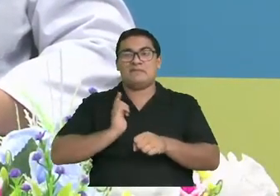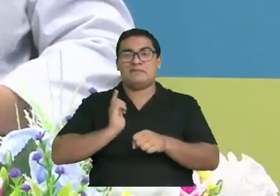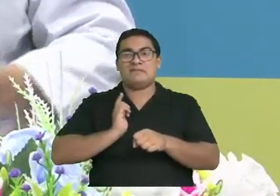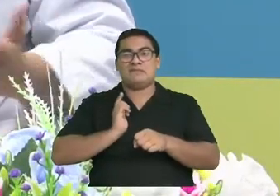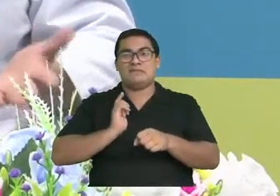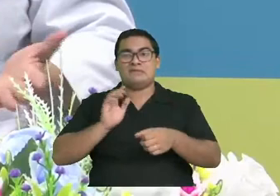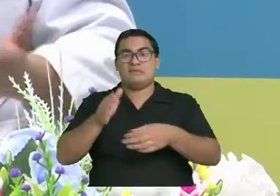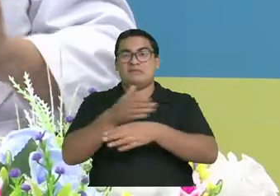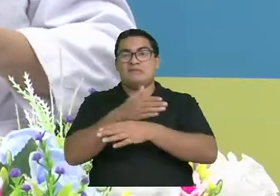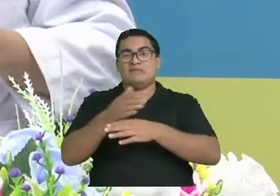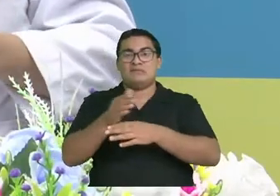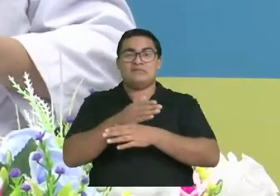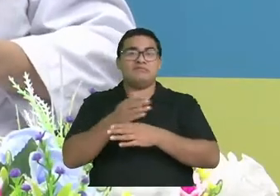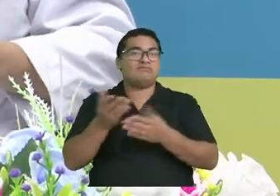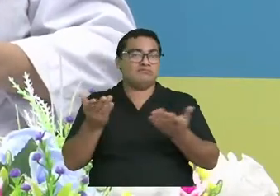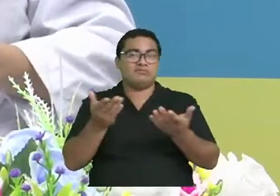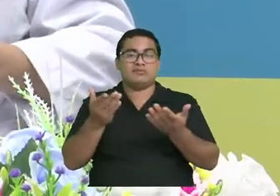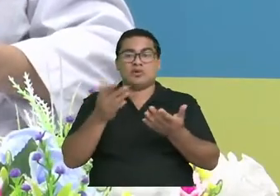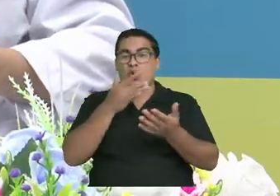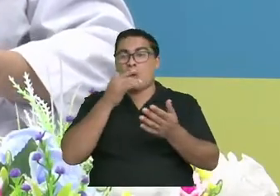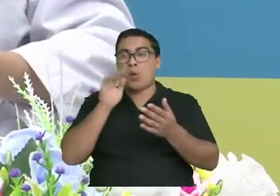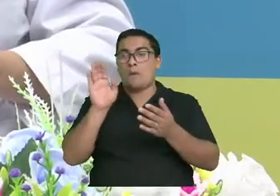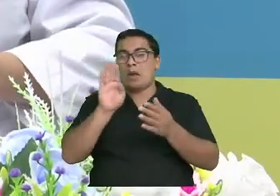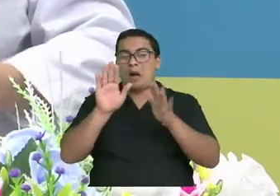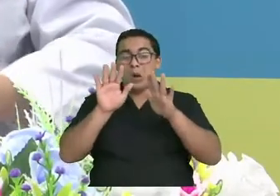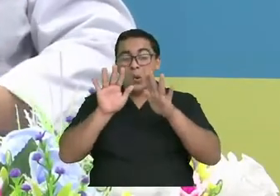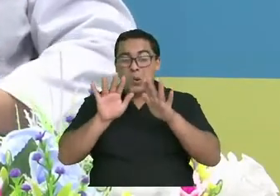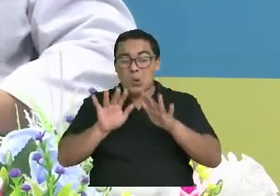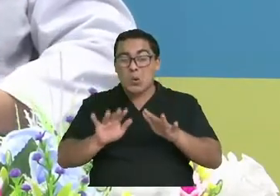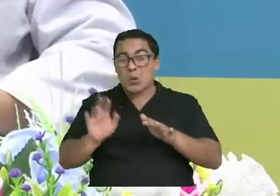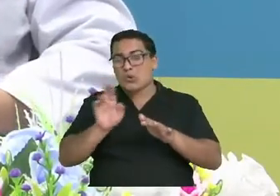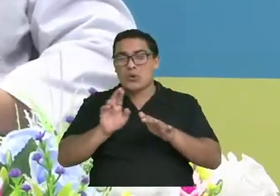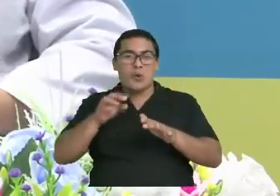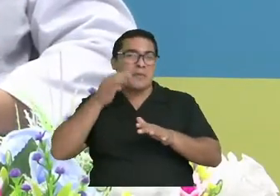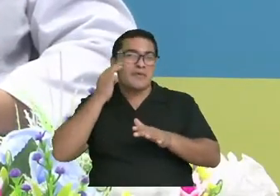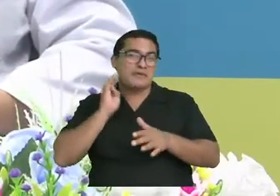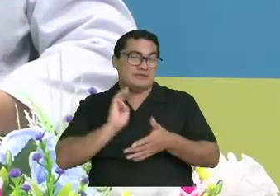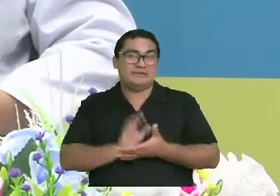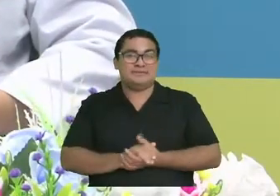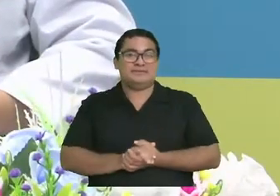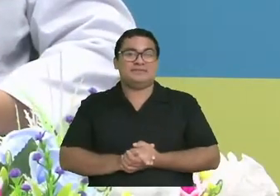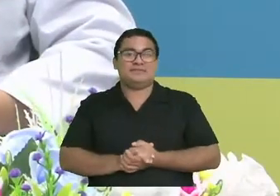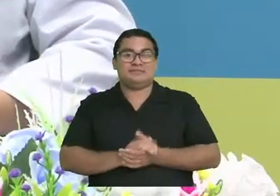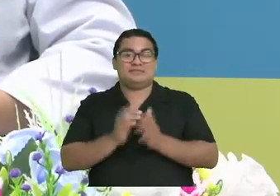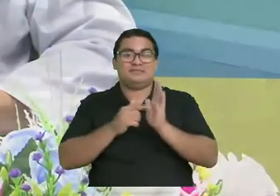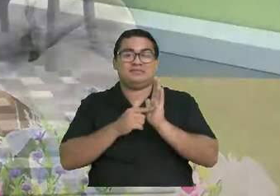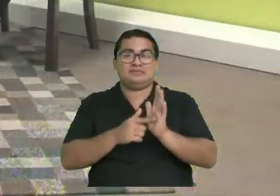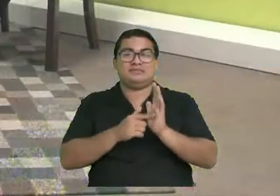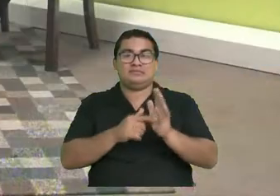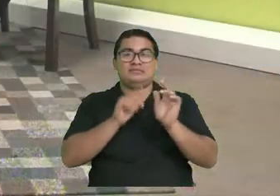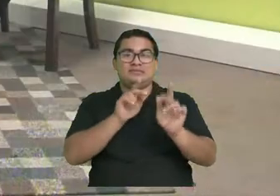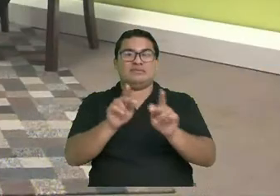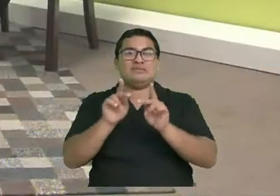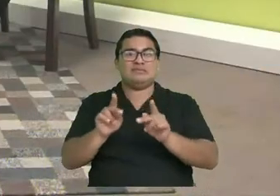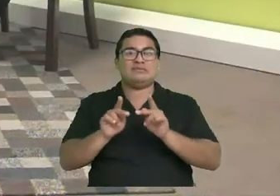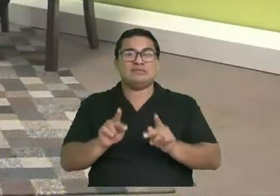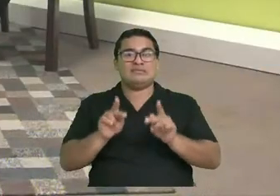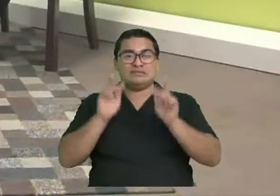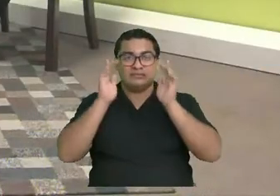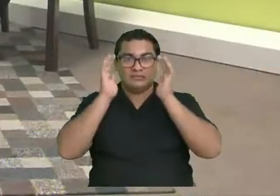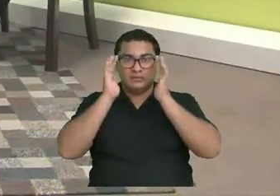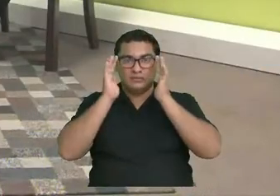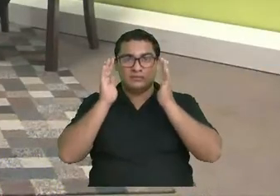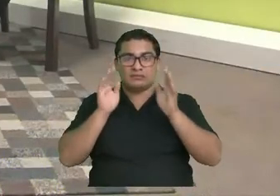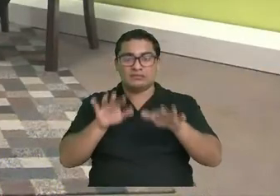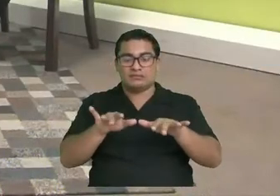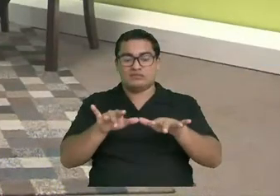triada clásica, palidez, cianosis y rubicundez. Sí. En el caso de los pacientes, ¿es más frecuente en la